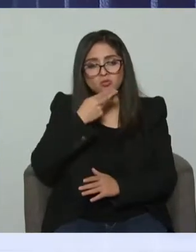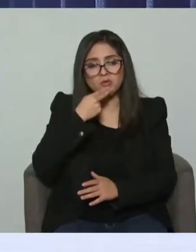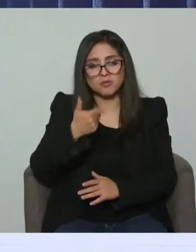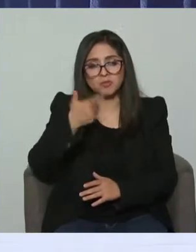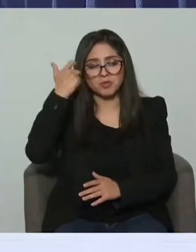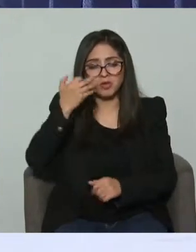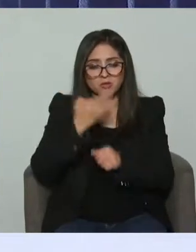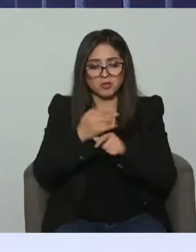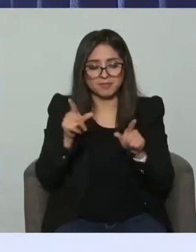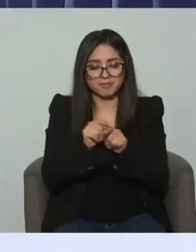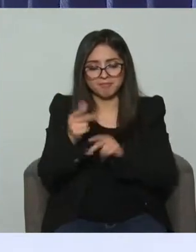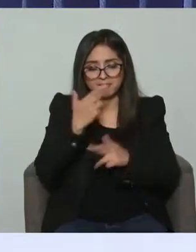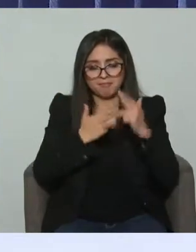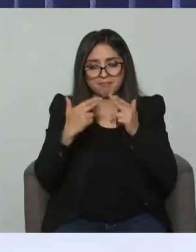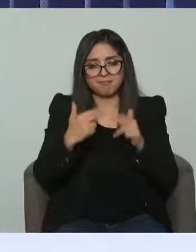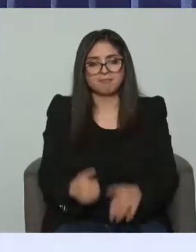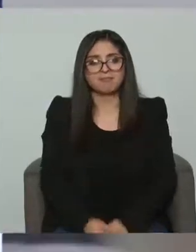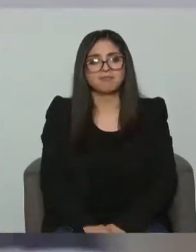despegue de la pantalla, ya volvemos.